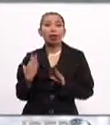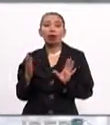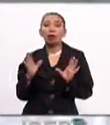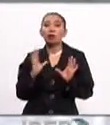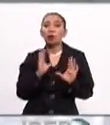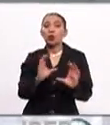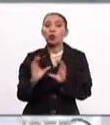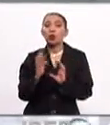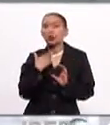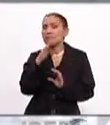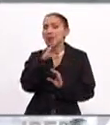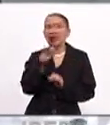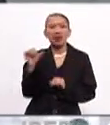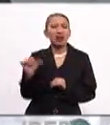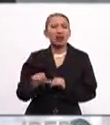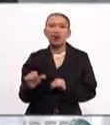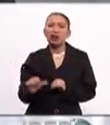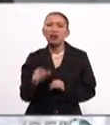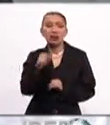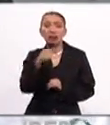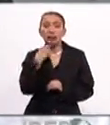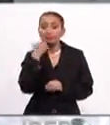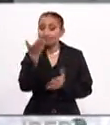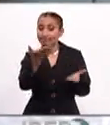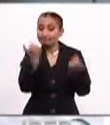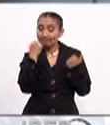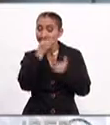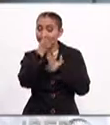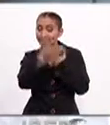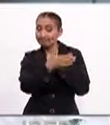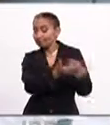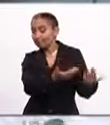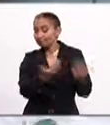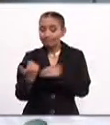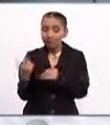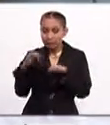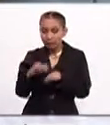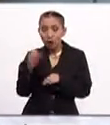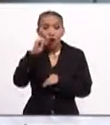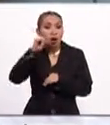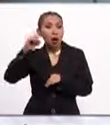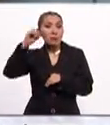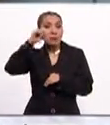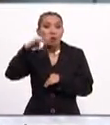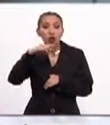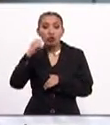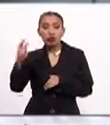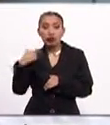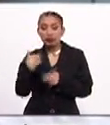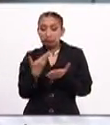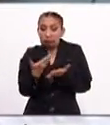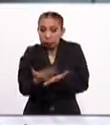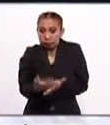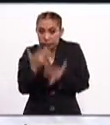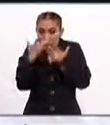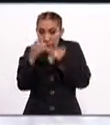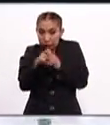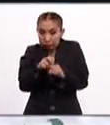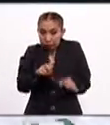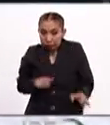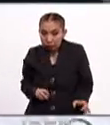encubrimiento y esto era muy reprobable. Y es cuando los manda a llamar y en pleno los obispos en Roma le presentan su